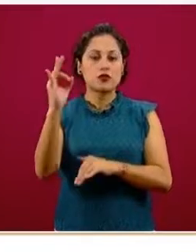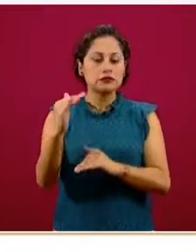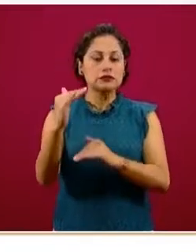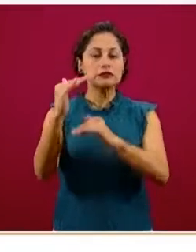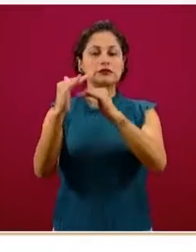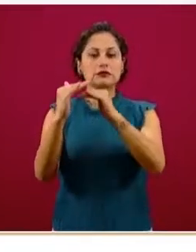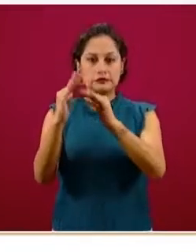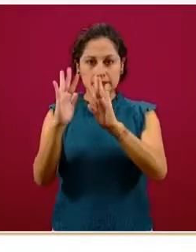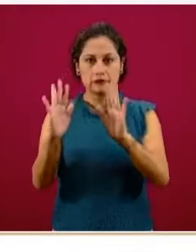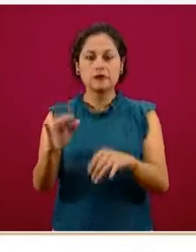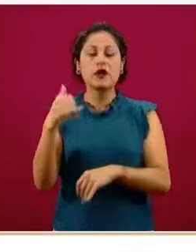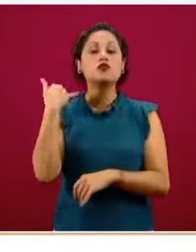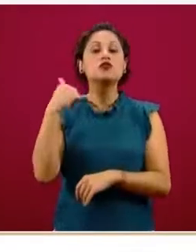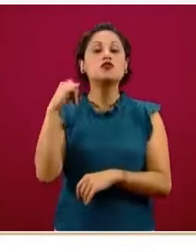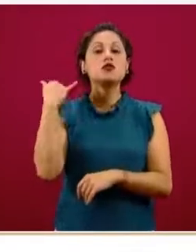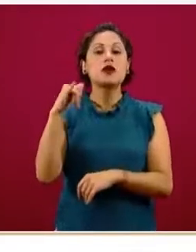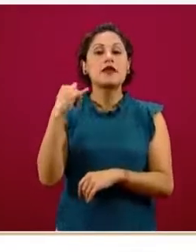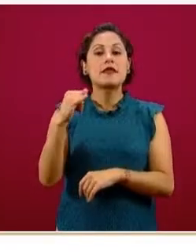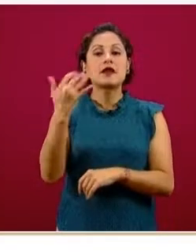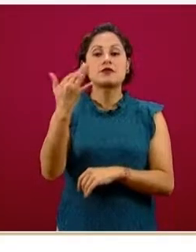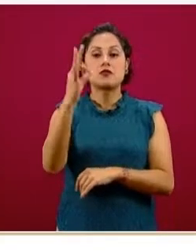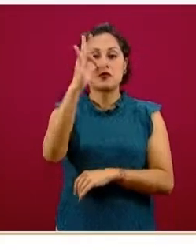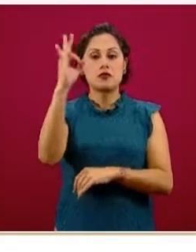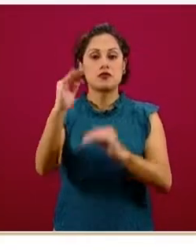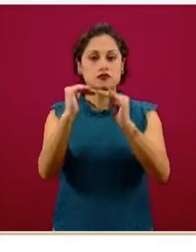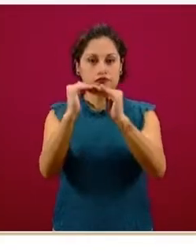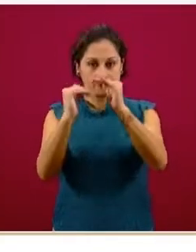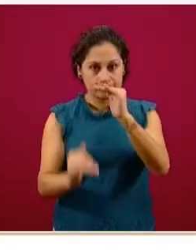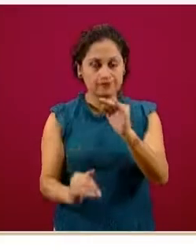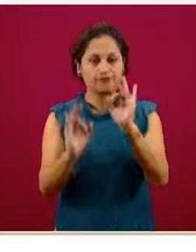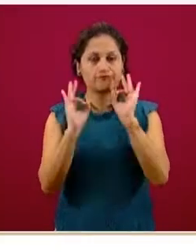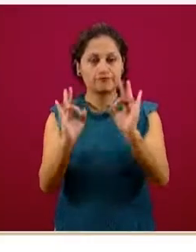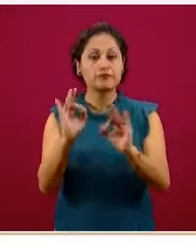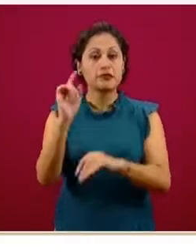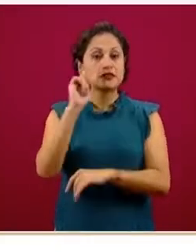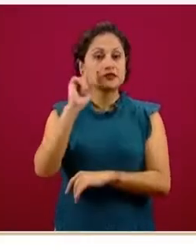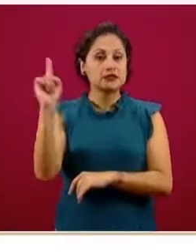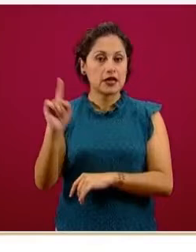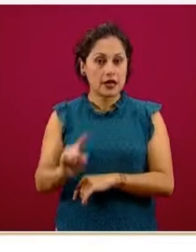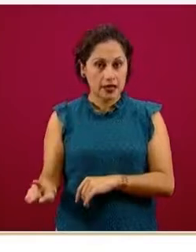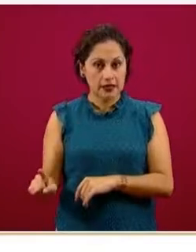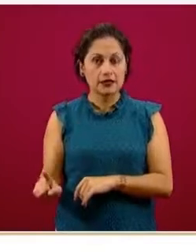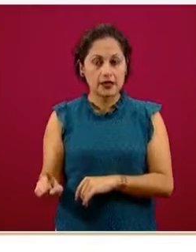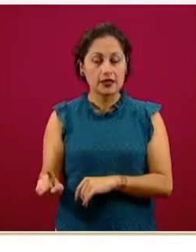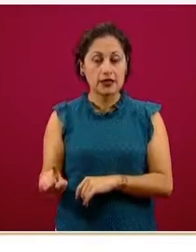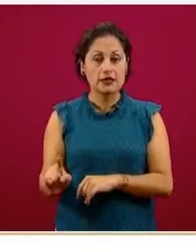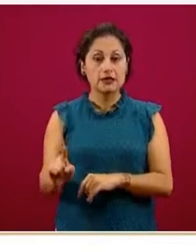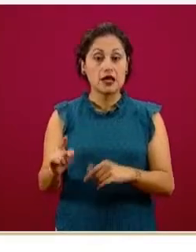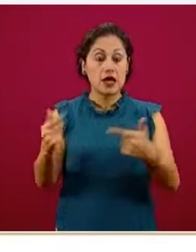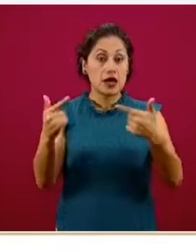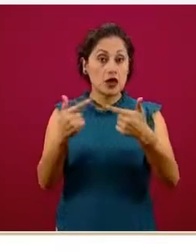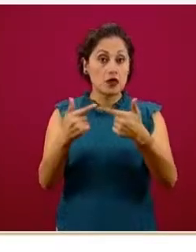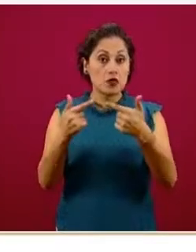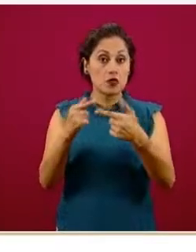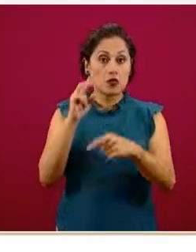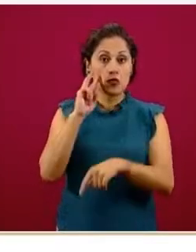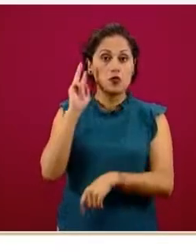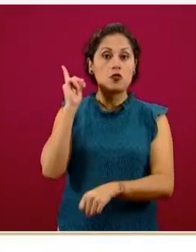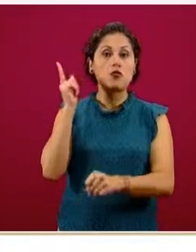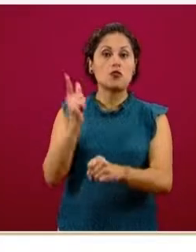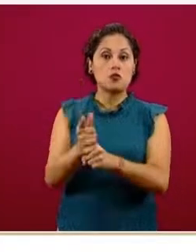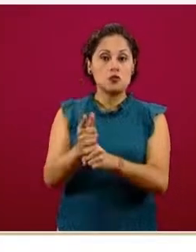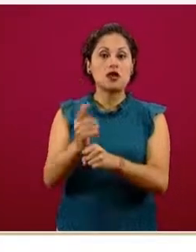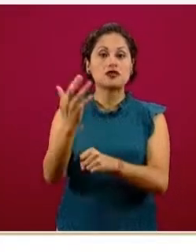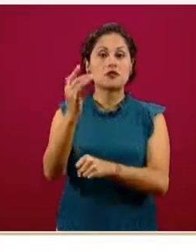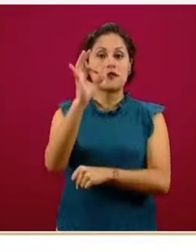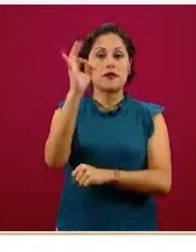50%. Yucatán también por debajo del 50%, y Zacatecas, que es en donde Google muestra una disminución por debajo